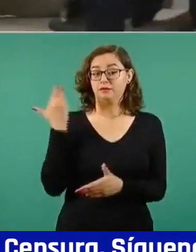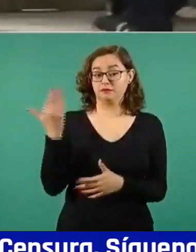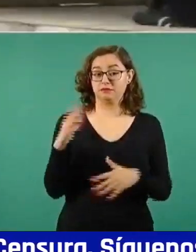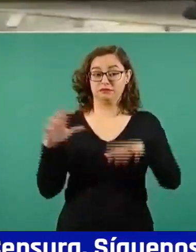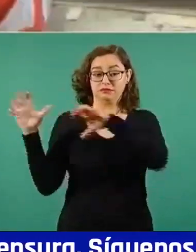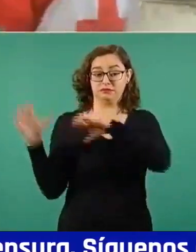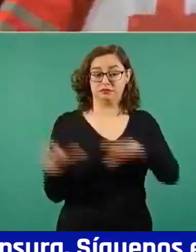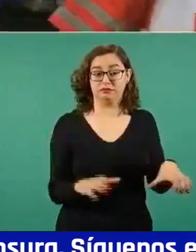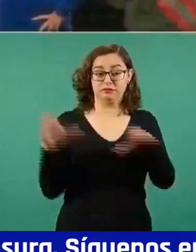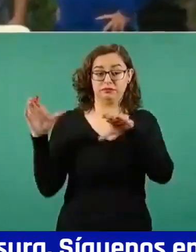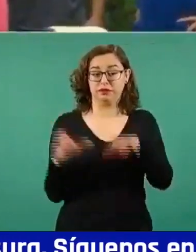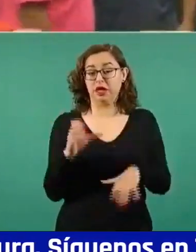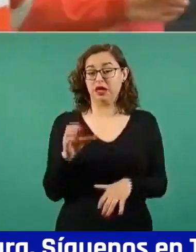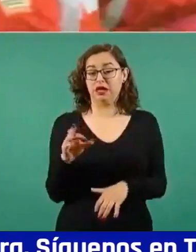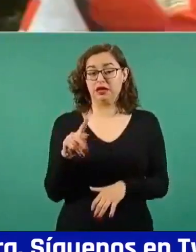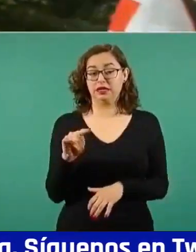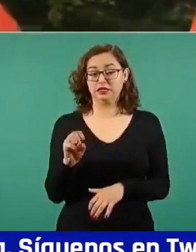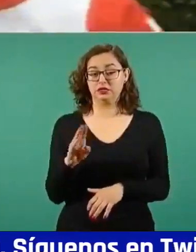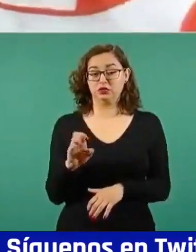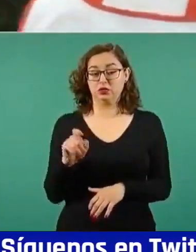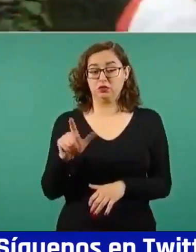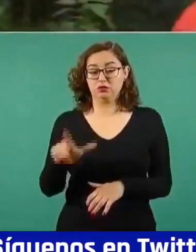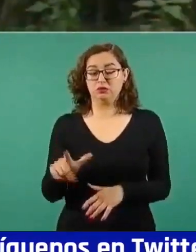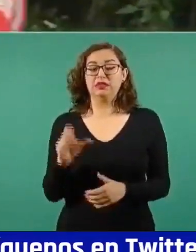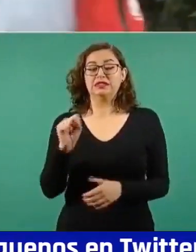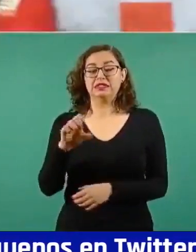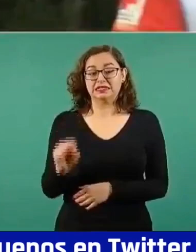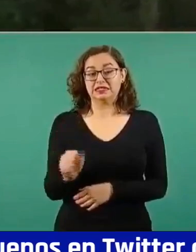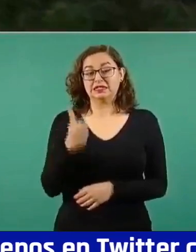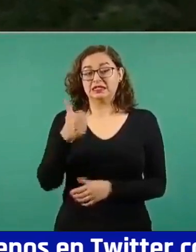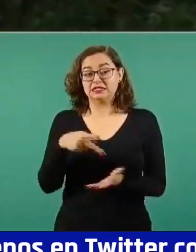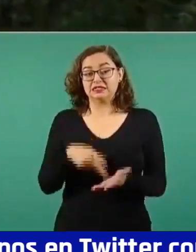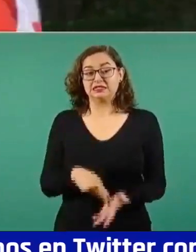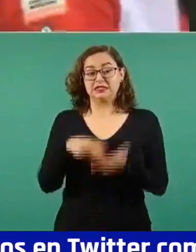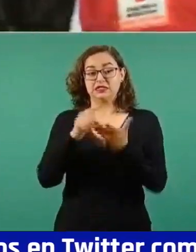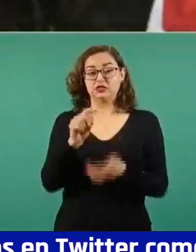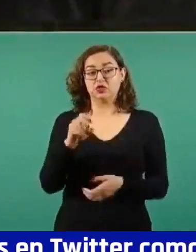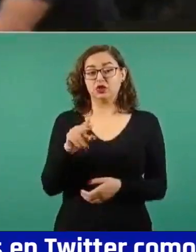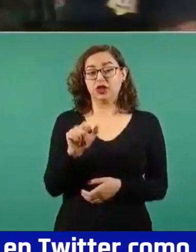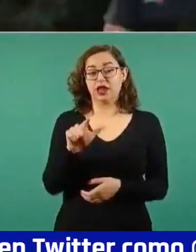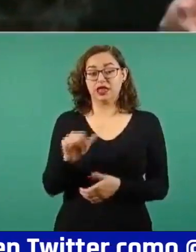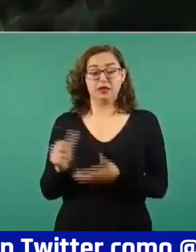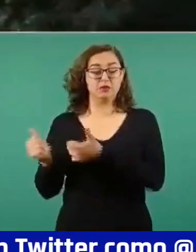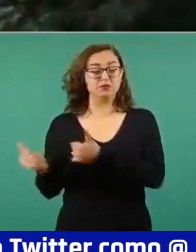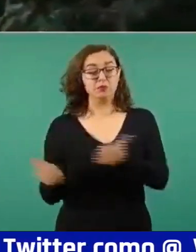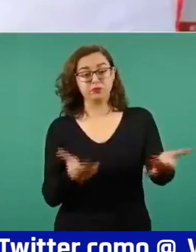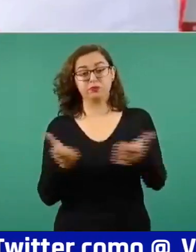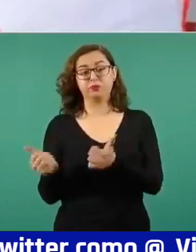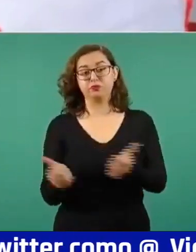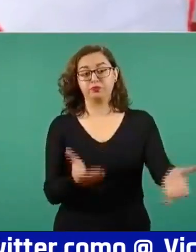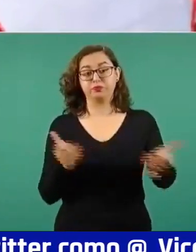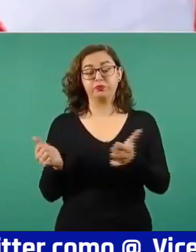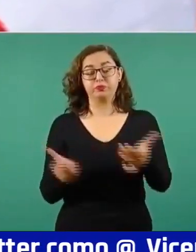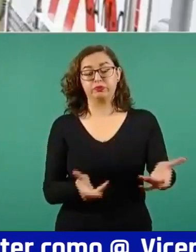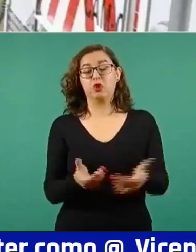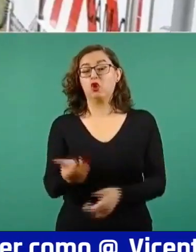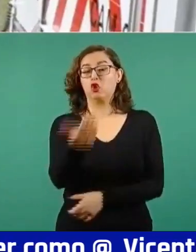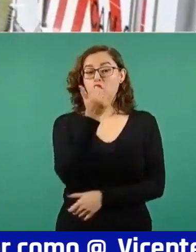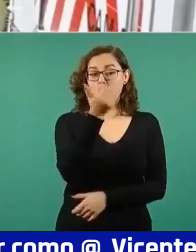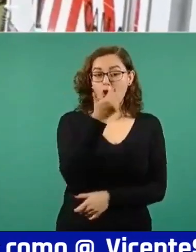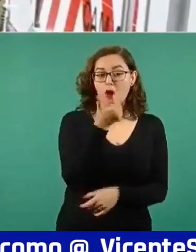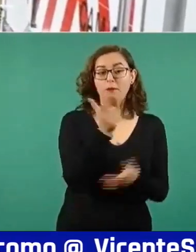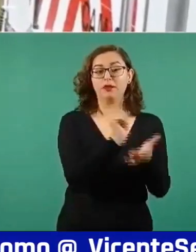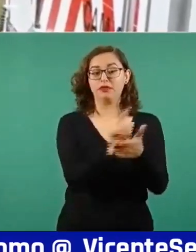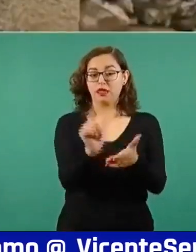Cristóbal, se distribuyeron en total 66 toneladas de ayuda humanitaria el pasado 15 de junio, entre despensas, kits